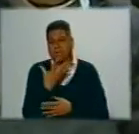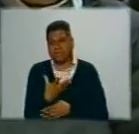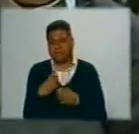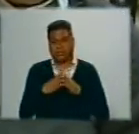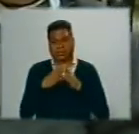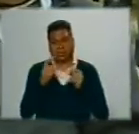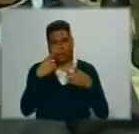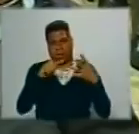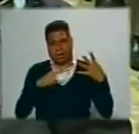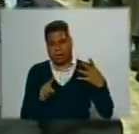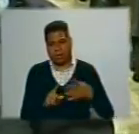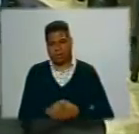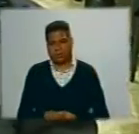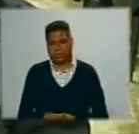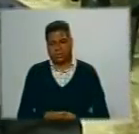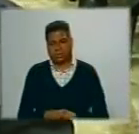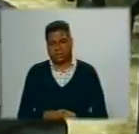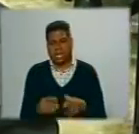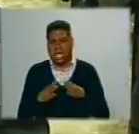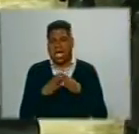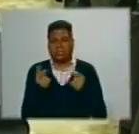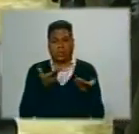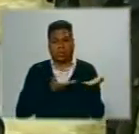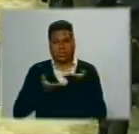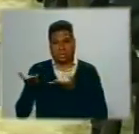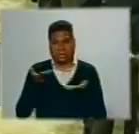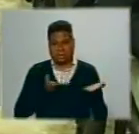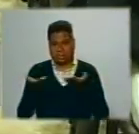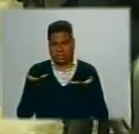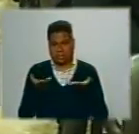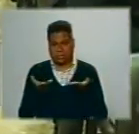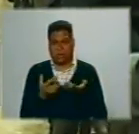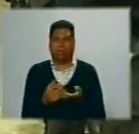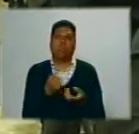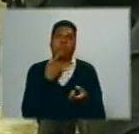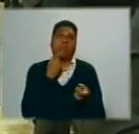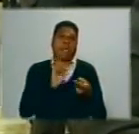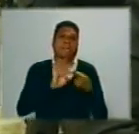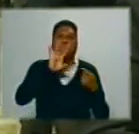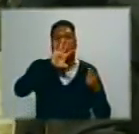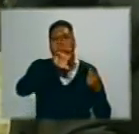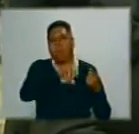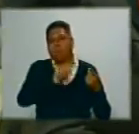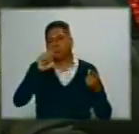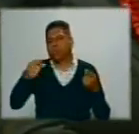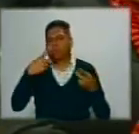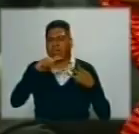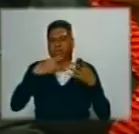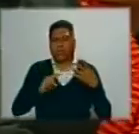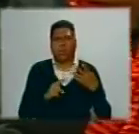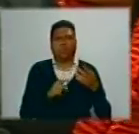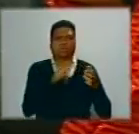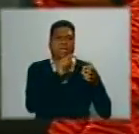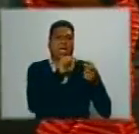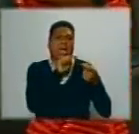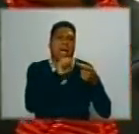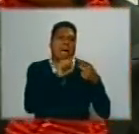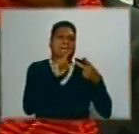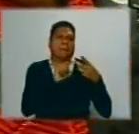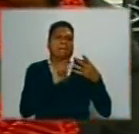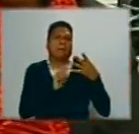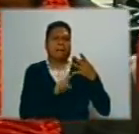garantía al producto o al servicio que está recibiendo. Tiene que ser un producto donde